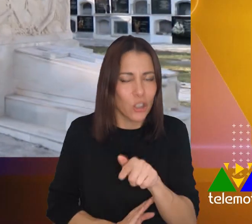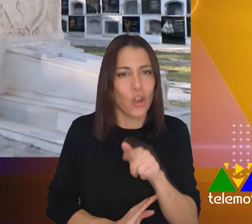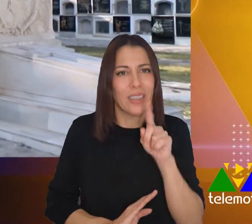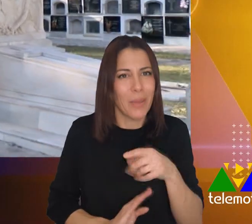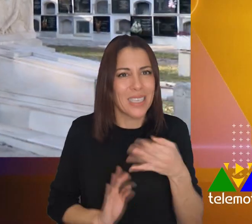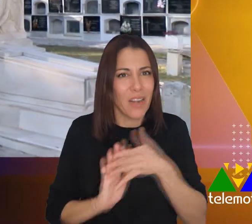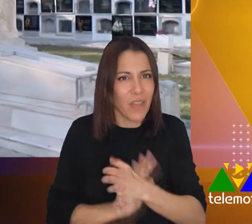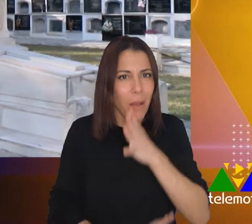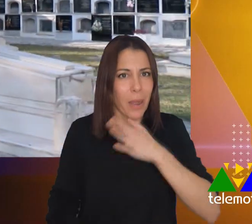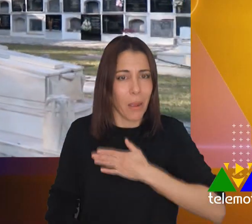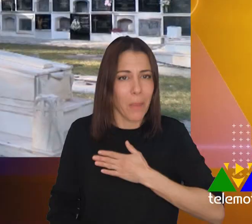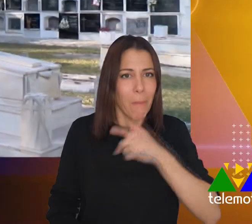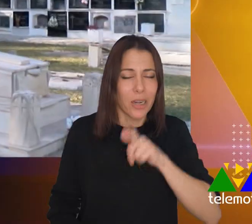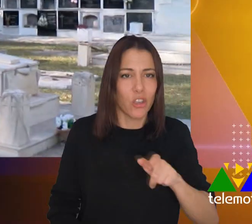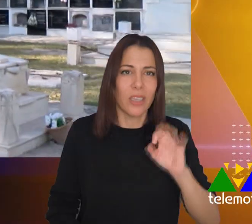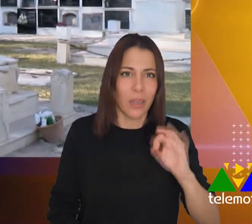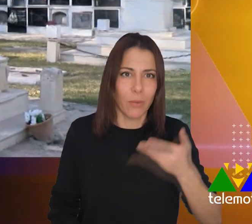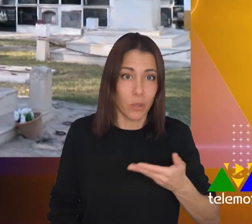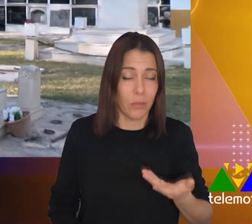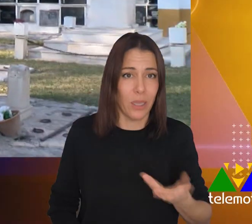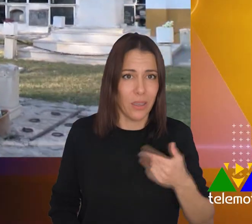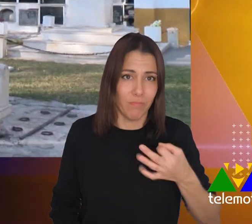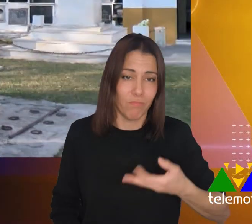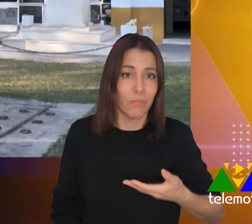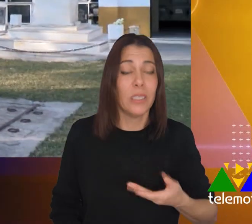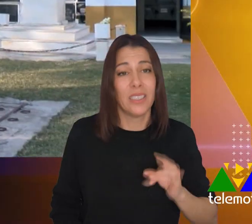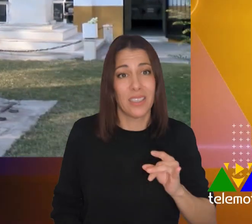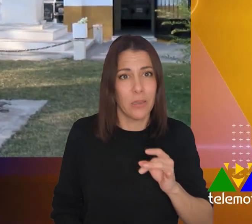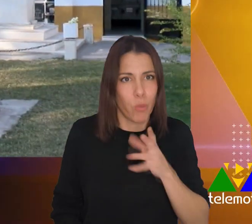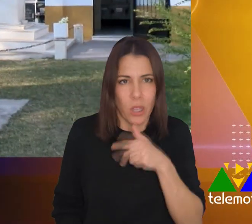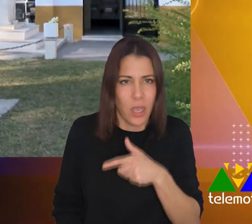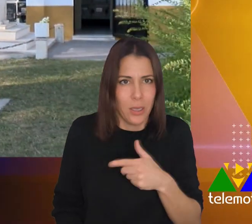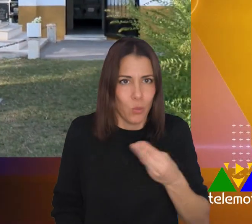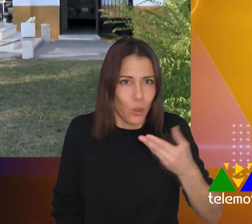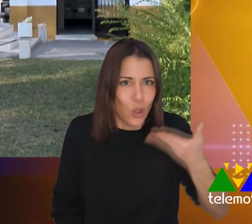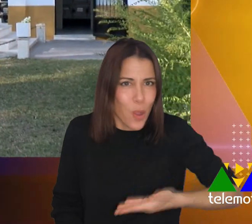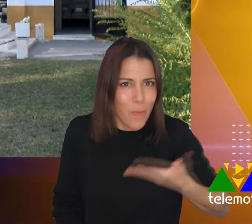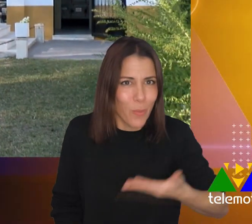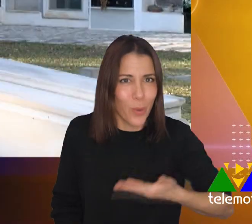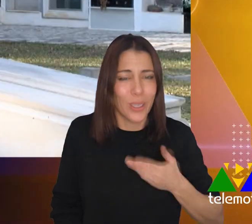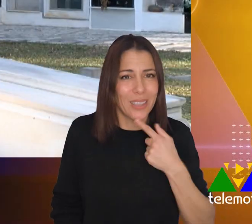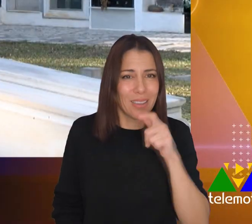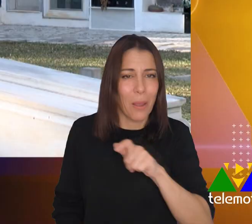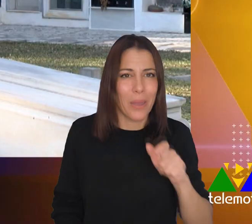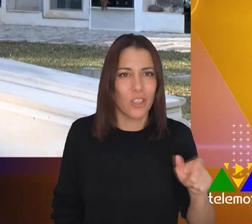nosotros. Indudablemente, gente tan importante. Ha tenido pues una importancia tremenda en ese aspecto, ¿no? Es decir, gente que,